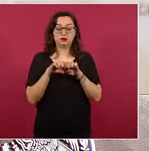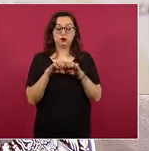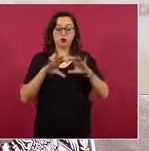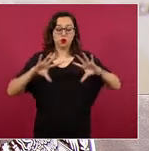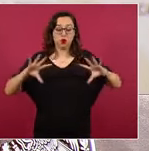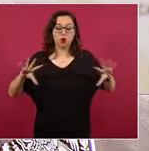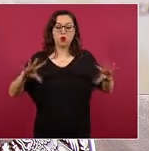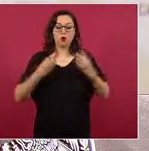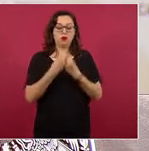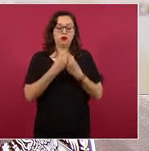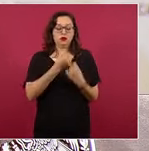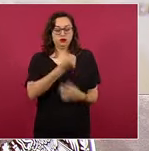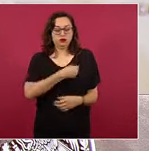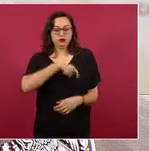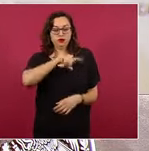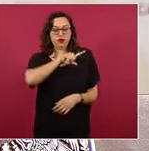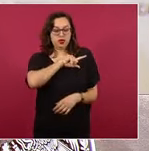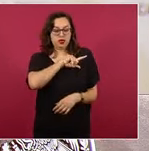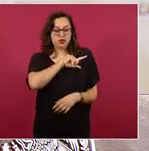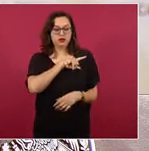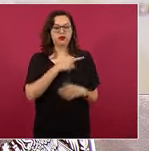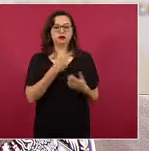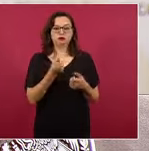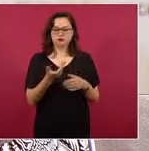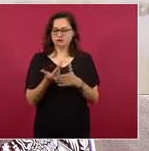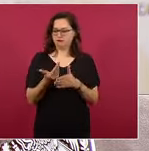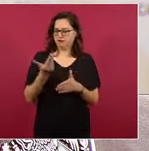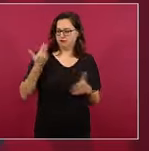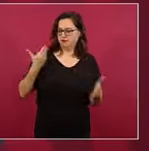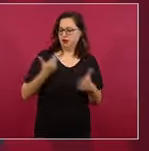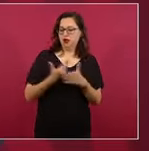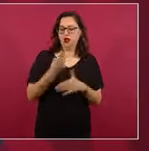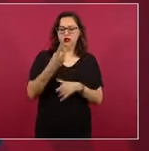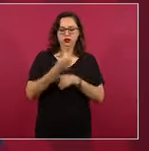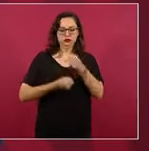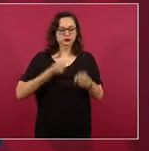todo el sector salud que ayudó de manera